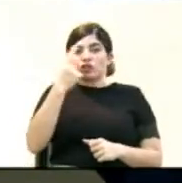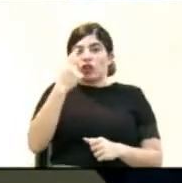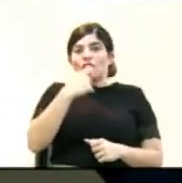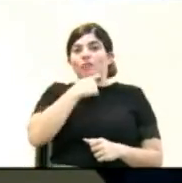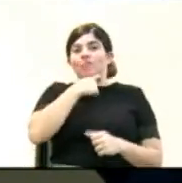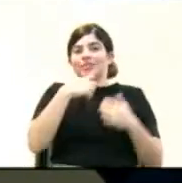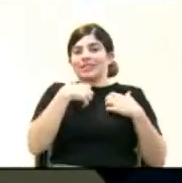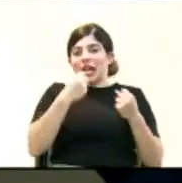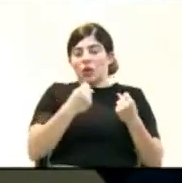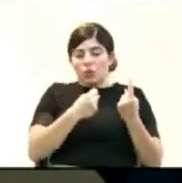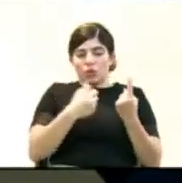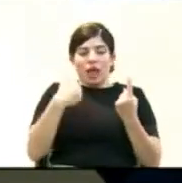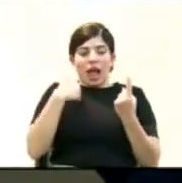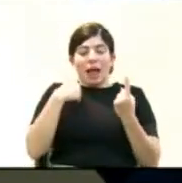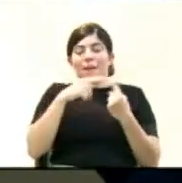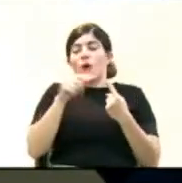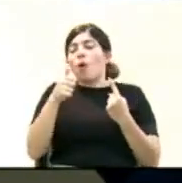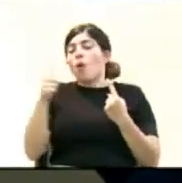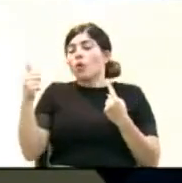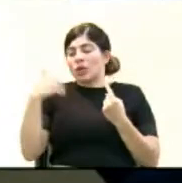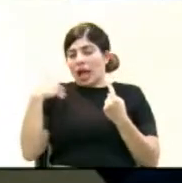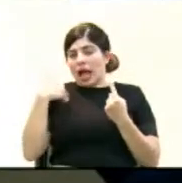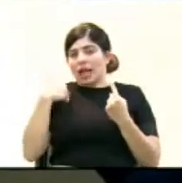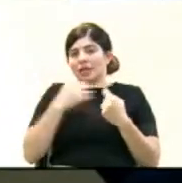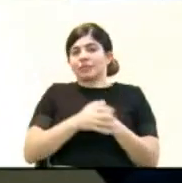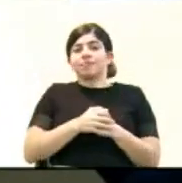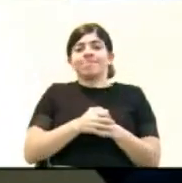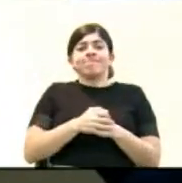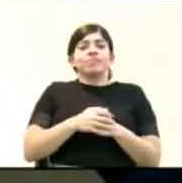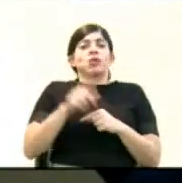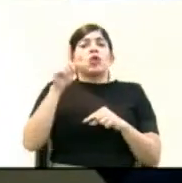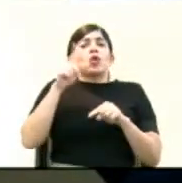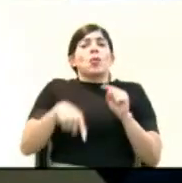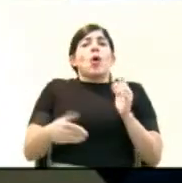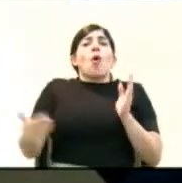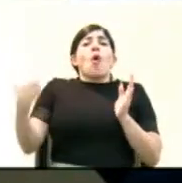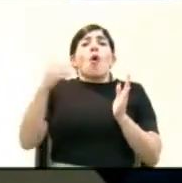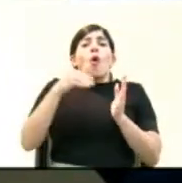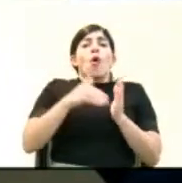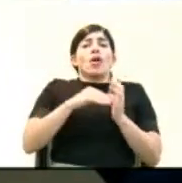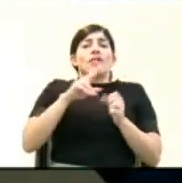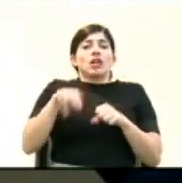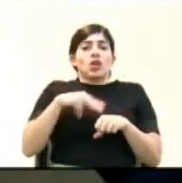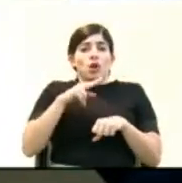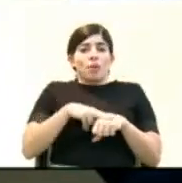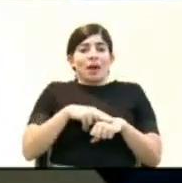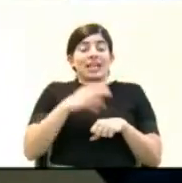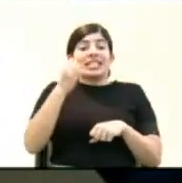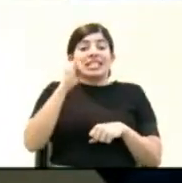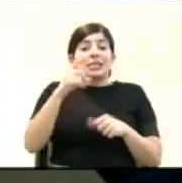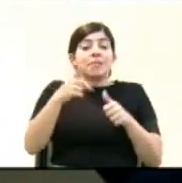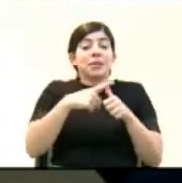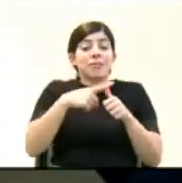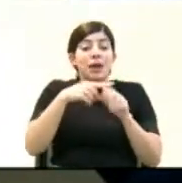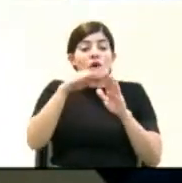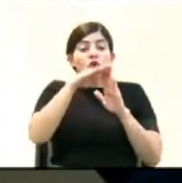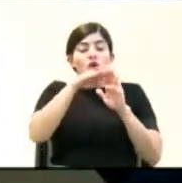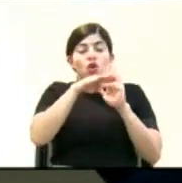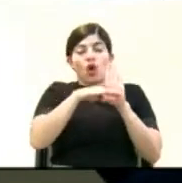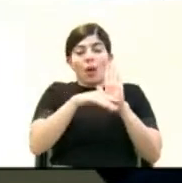sanitaria, pero no podemos volver a la normalidad sin una normalidad sanitaria.